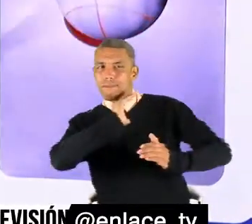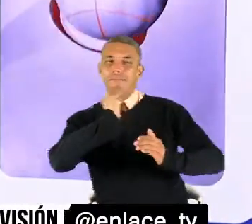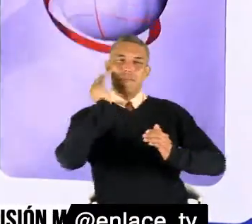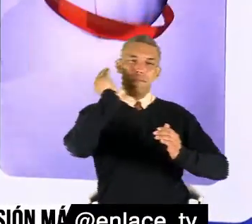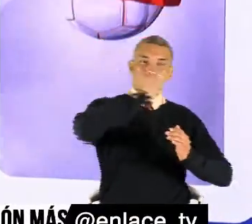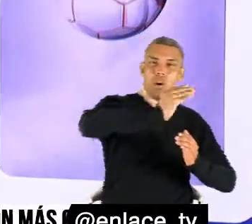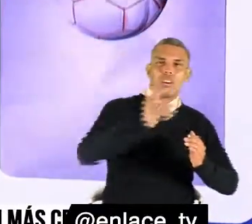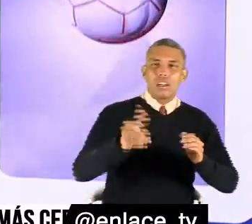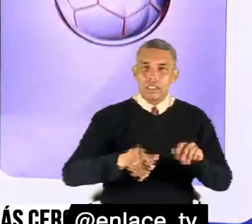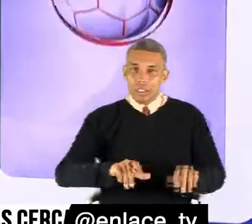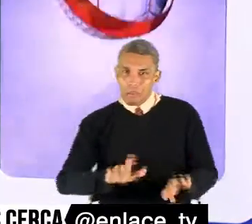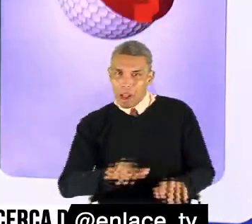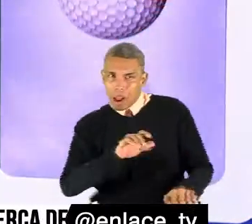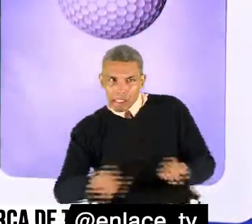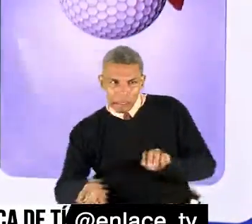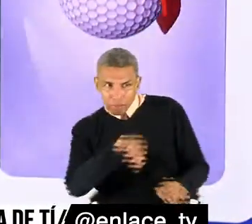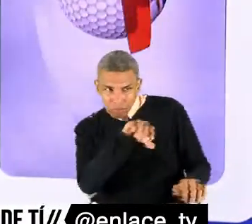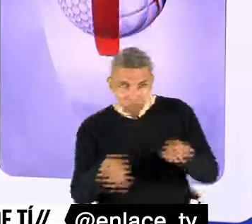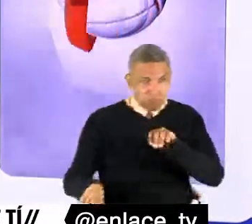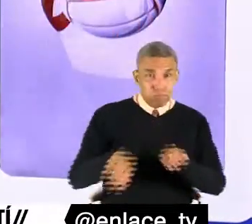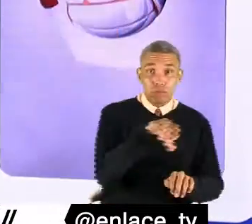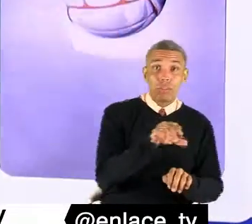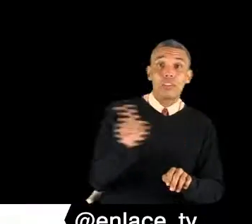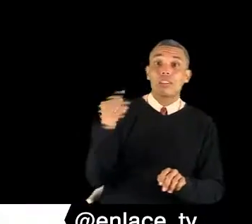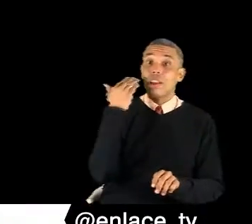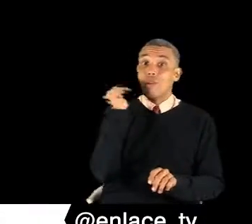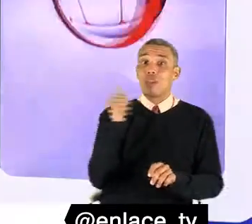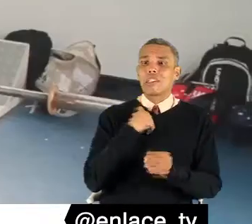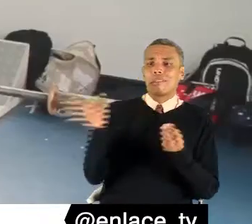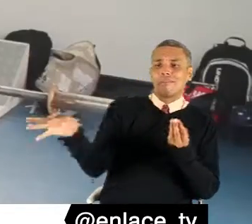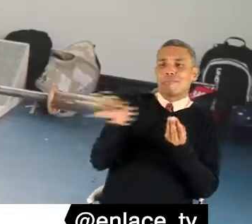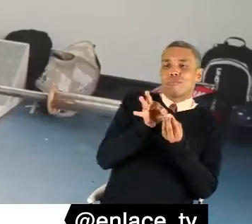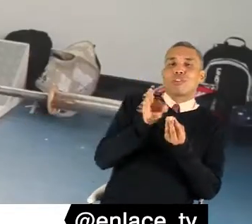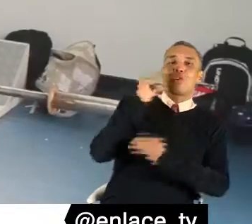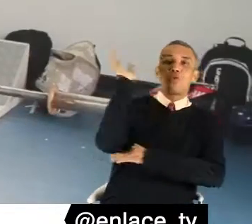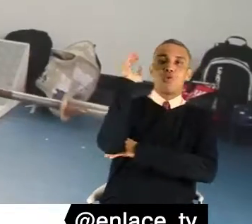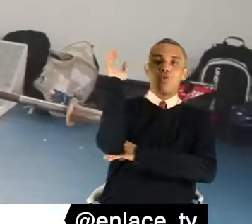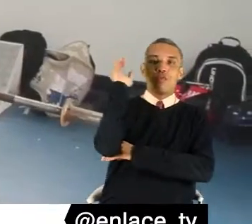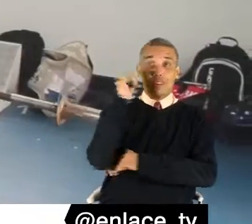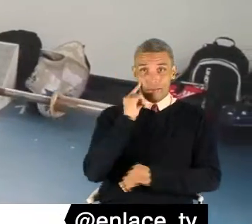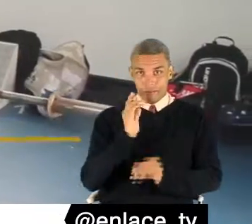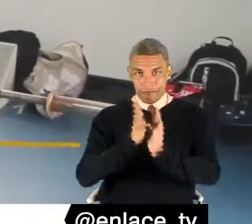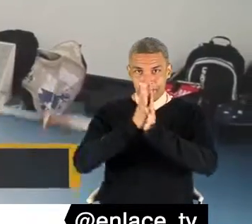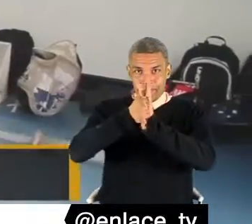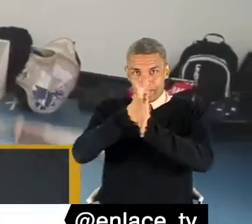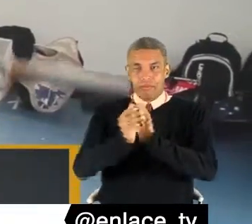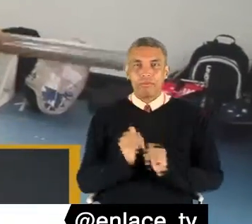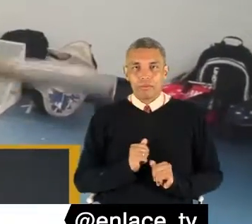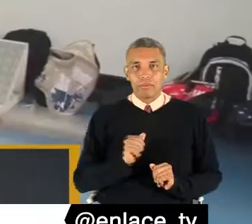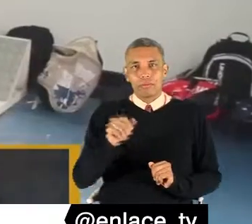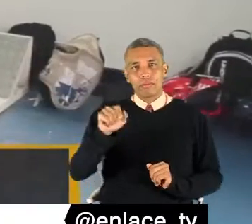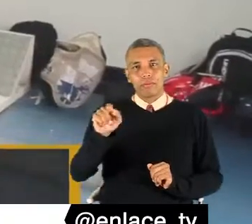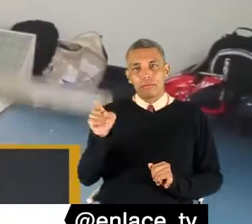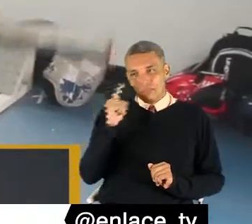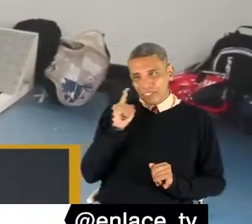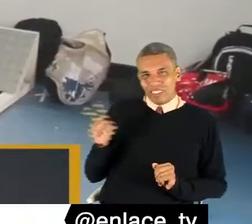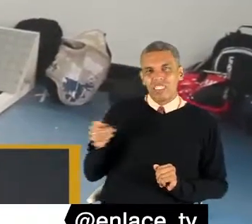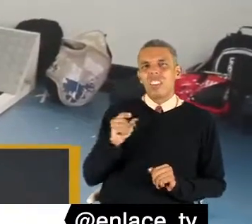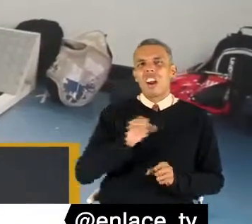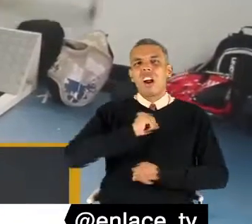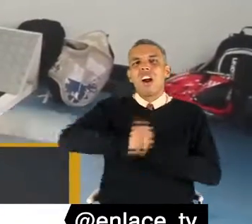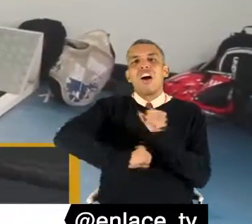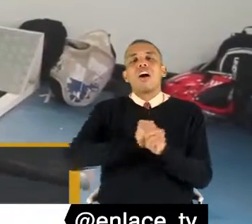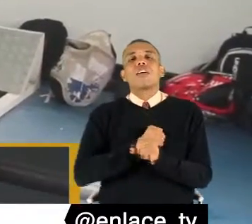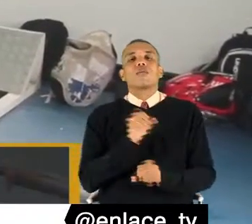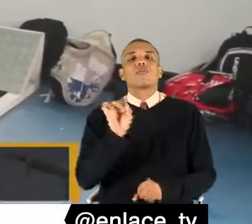disciplina deportiva, en esta selección de nuestro país. Astrid Cisneros Sampaio, de 15 años de edad, fue